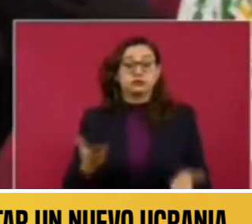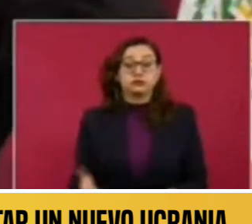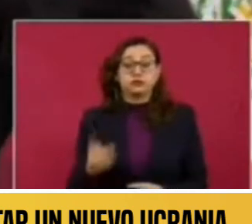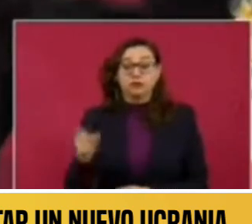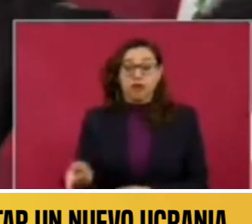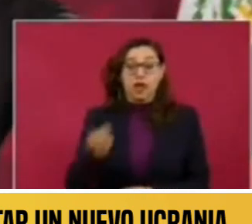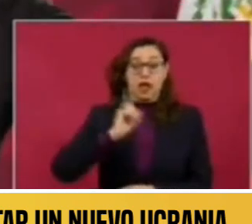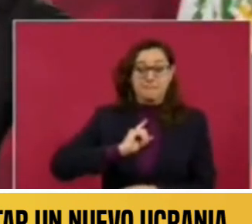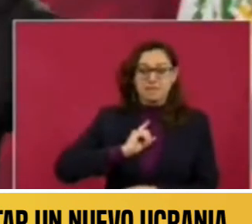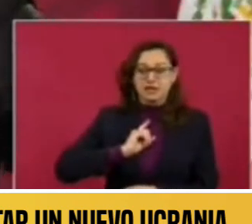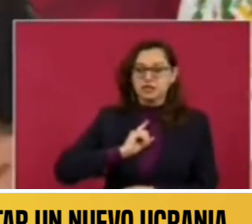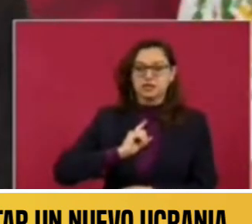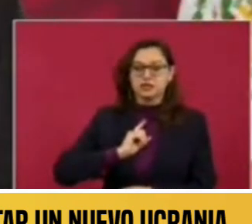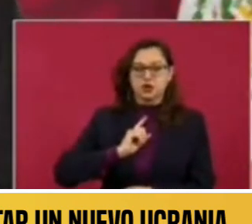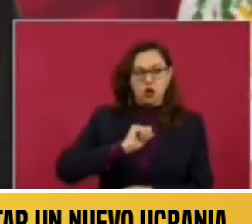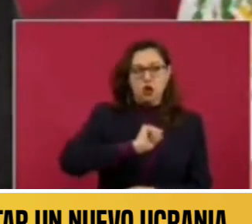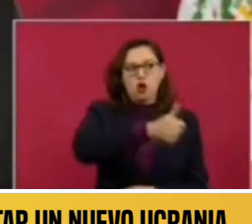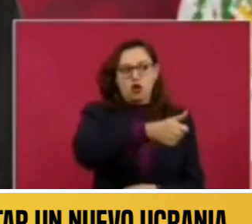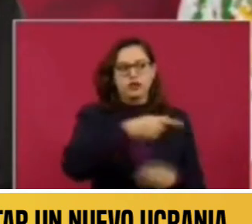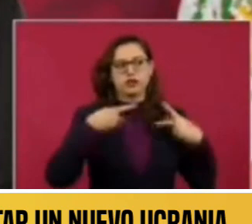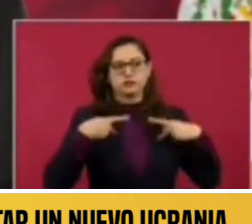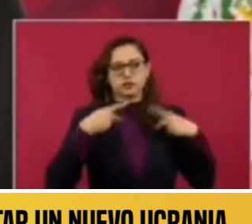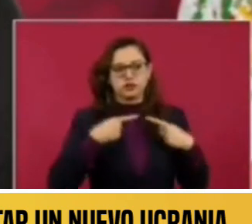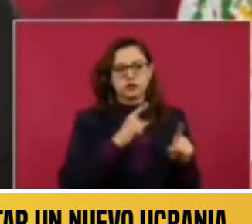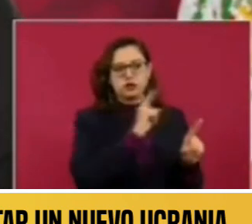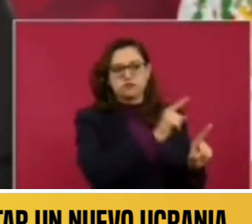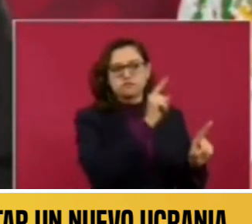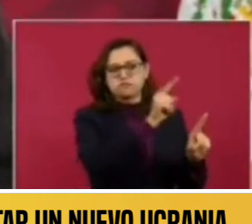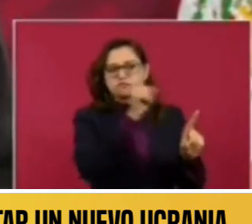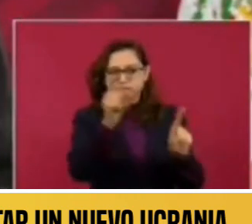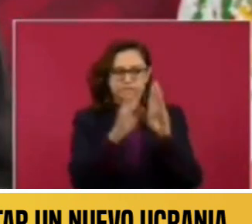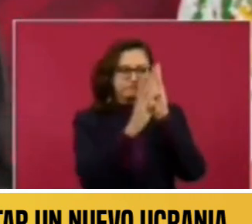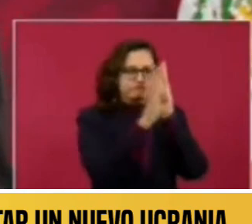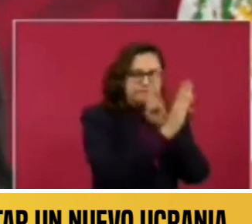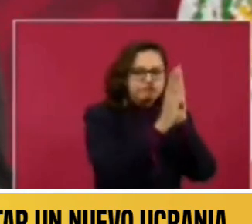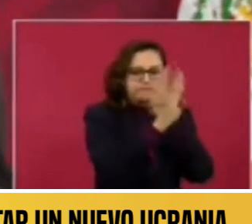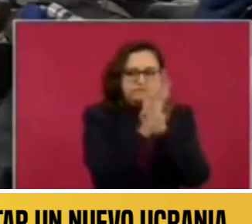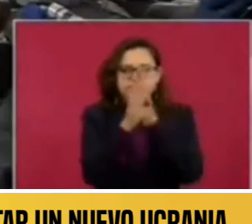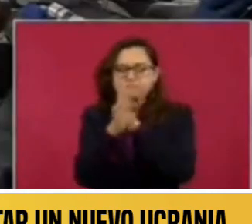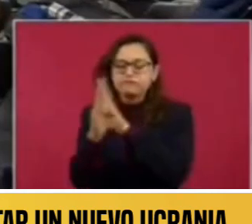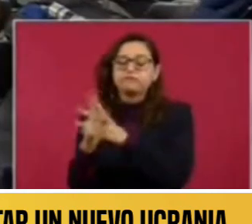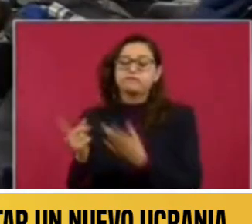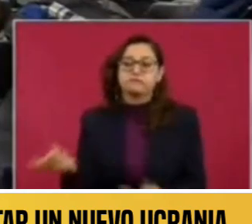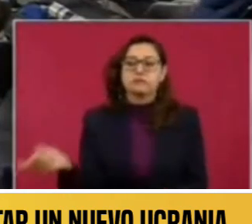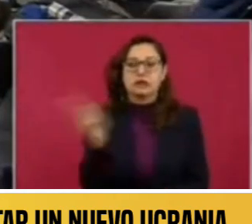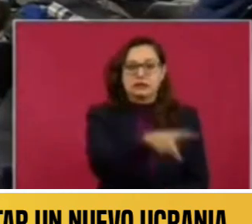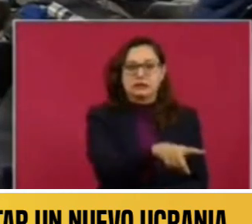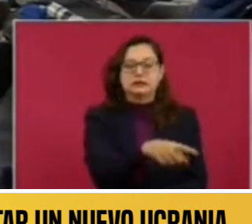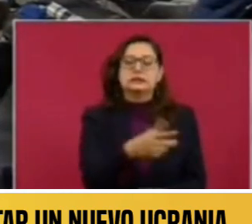pues a más personas. ¿Se acuerdan cómo cuestionaron